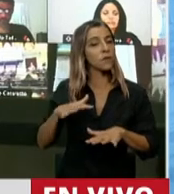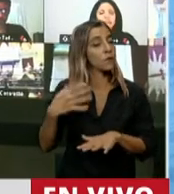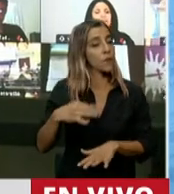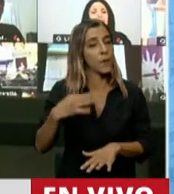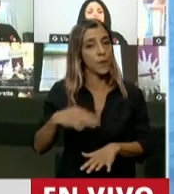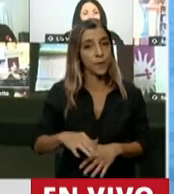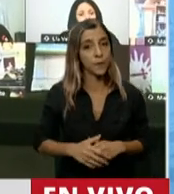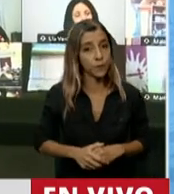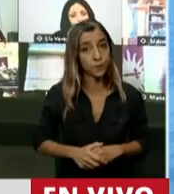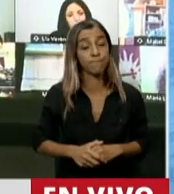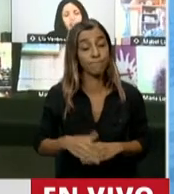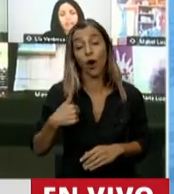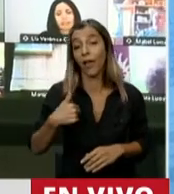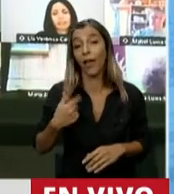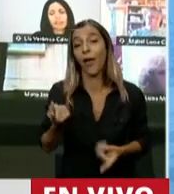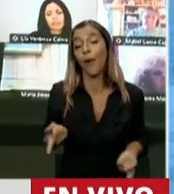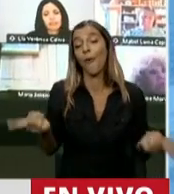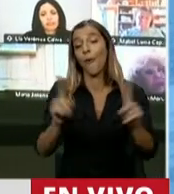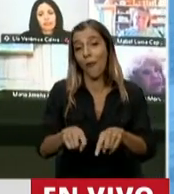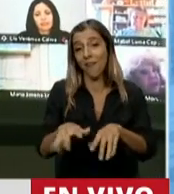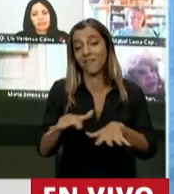pasando por situaciones parecidas